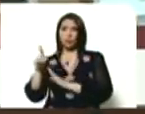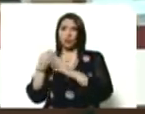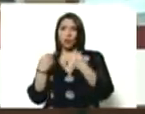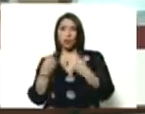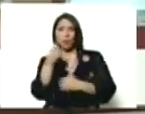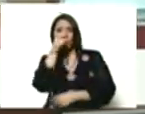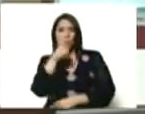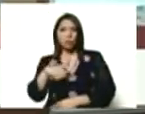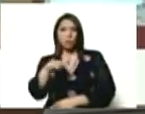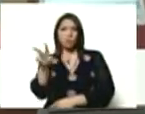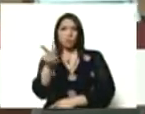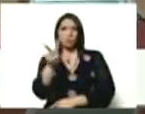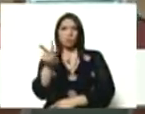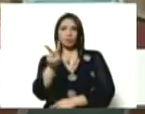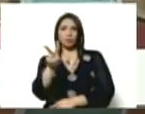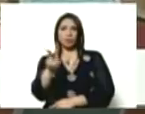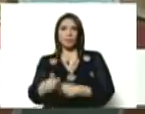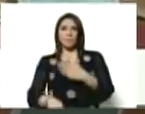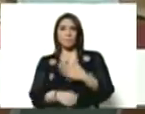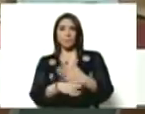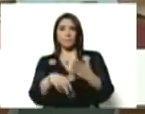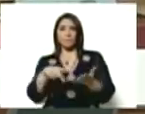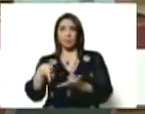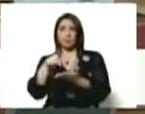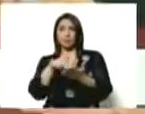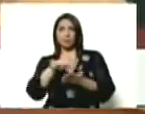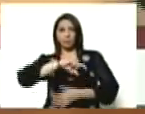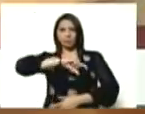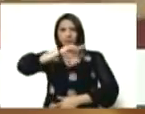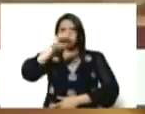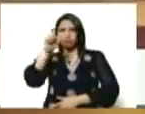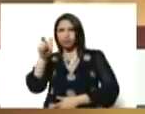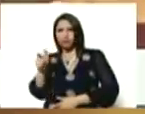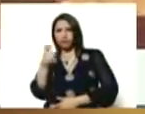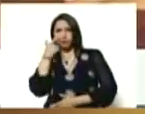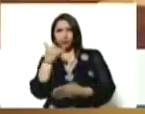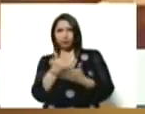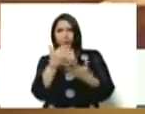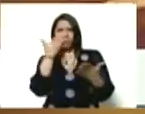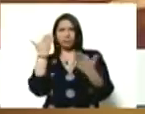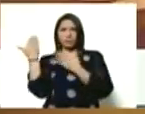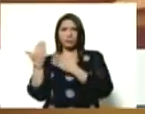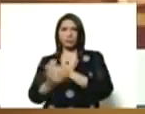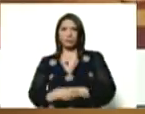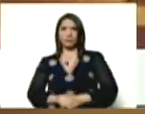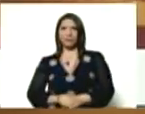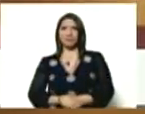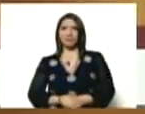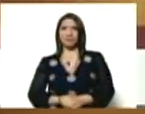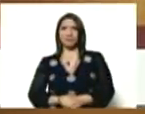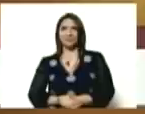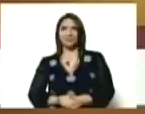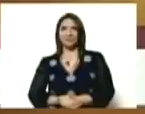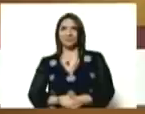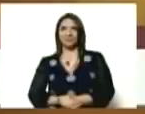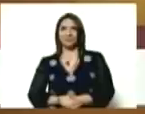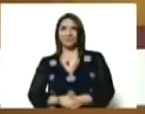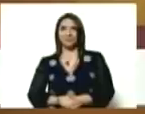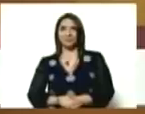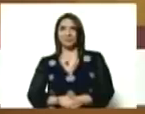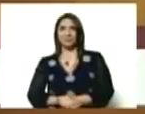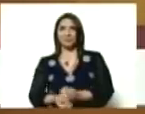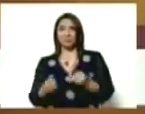pueblo venezolano va a participar de esta herradura. Vamos a escuchar. Funcionaria a cargo transcribe el número